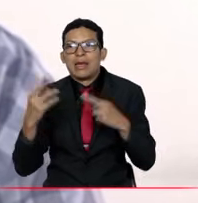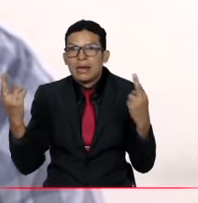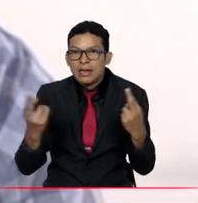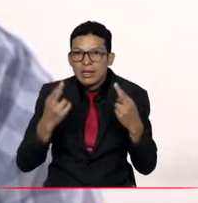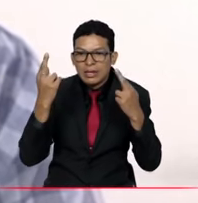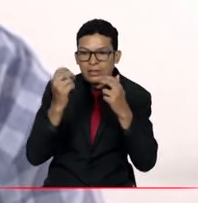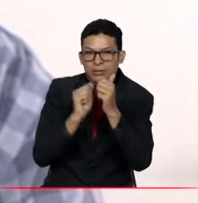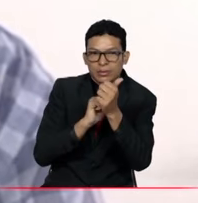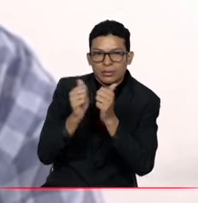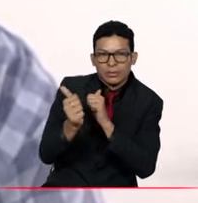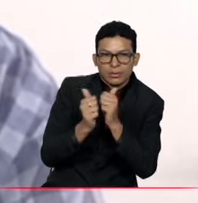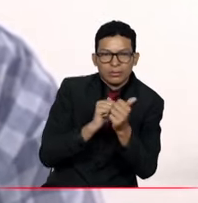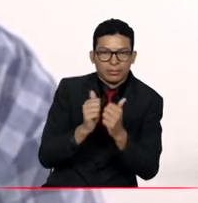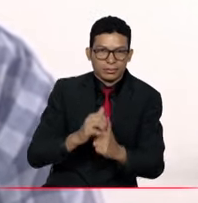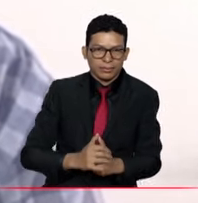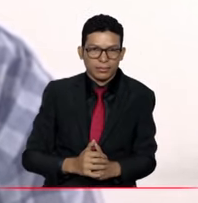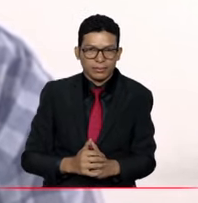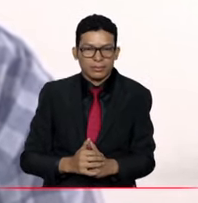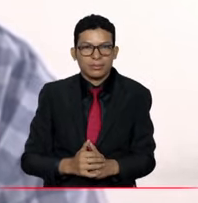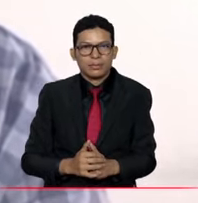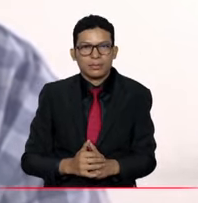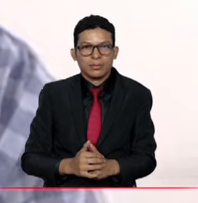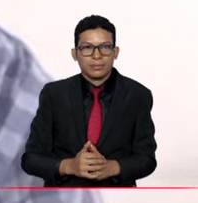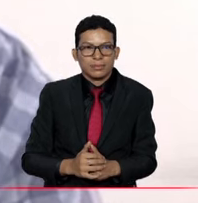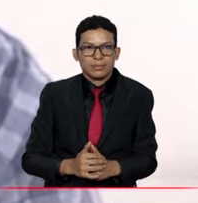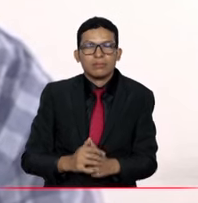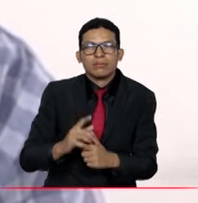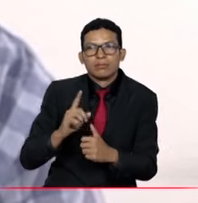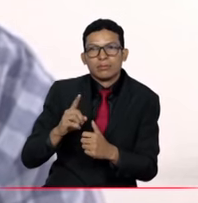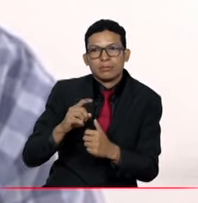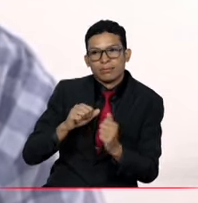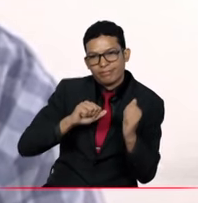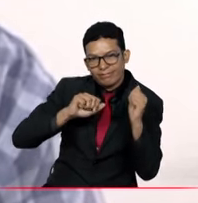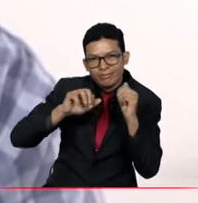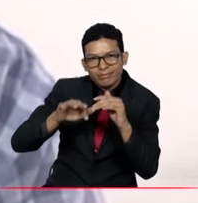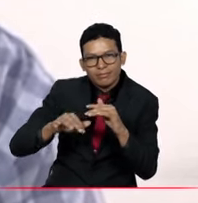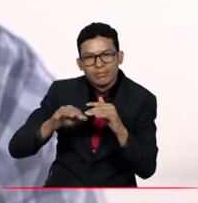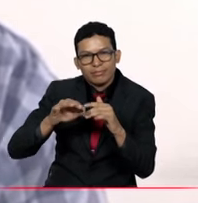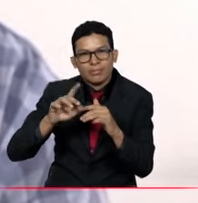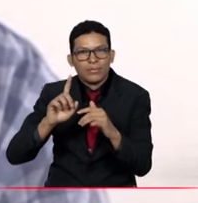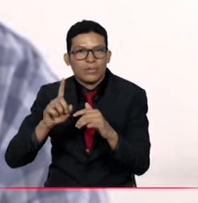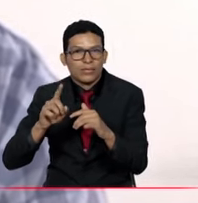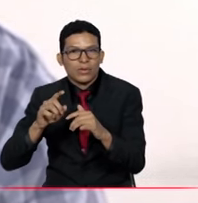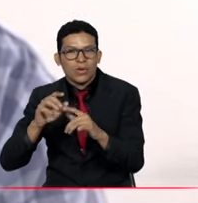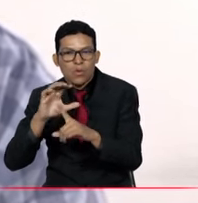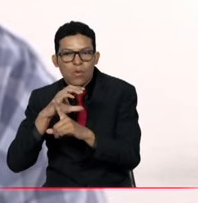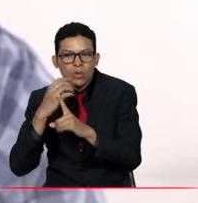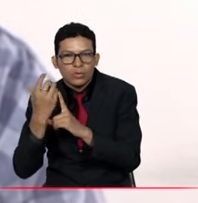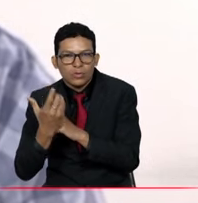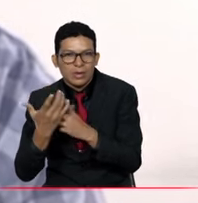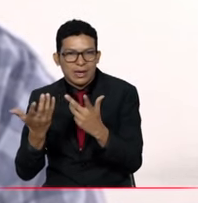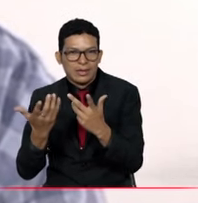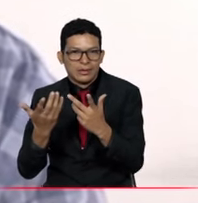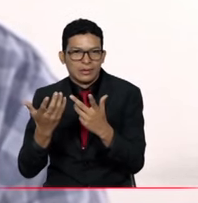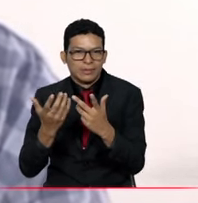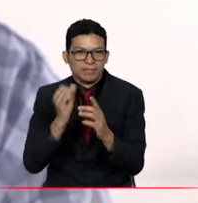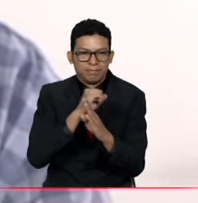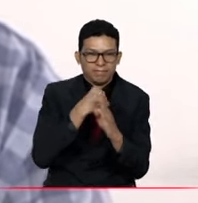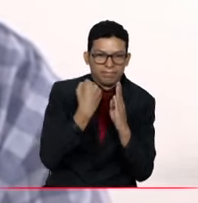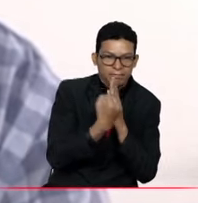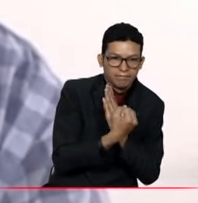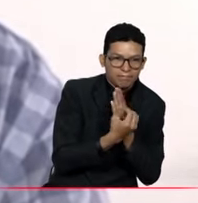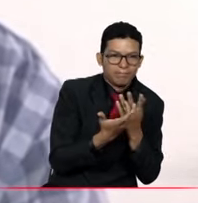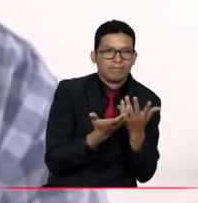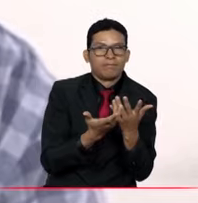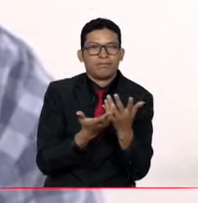deportivos, de igual forma la salud, la asistencia, los equipamientos culturales, equipamiento de bienestar social